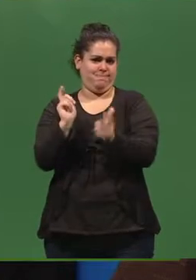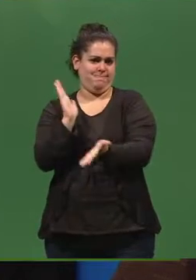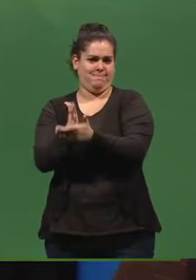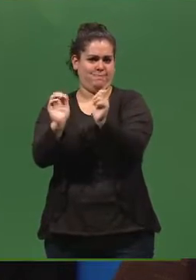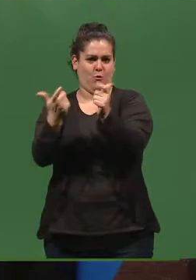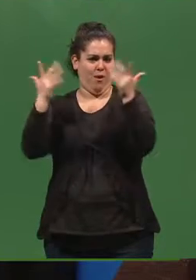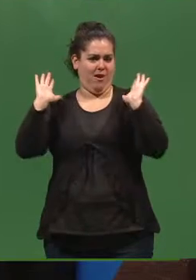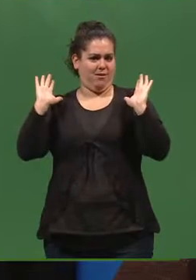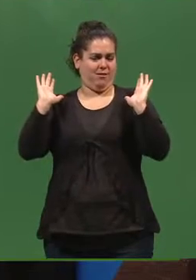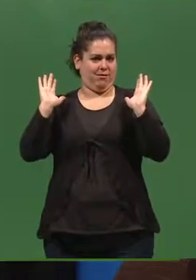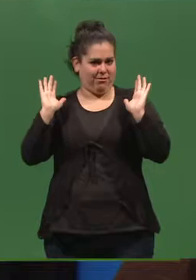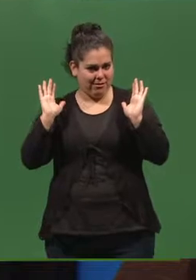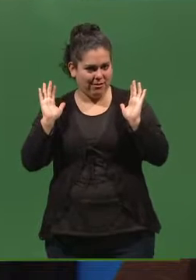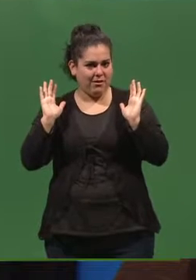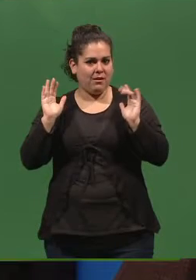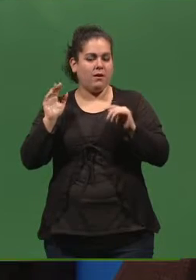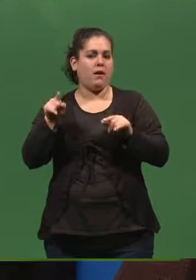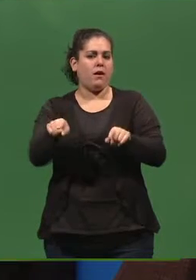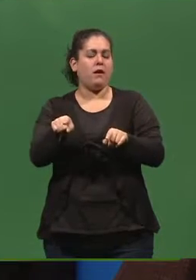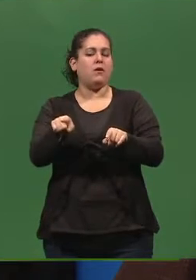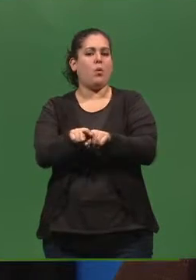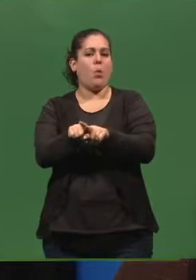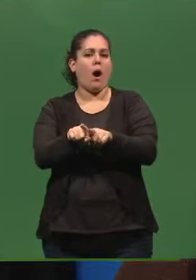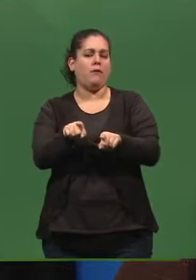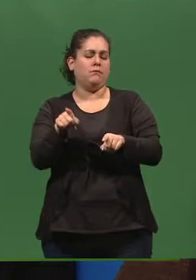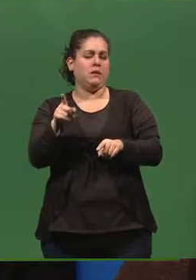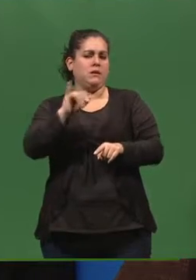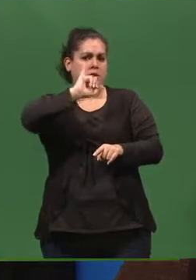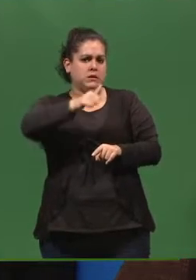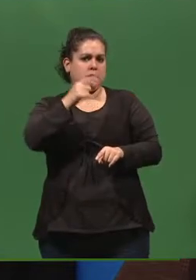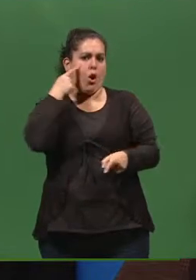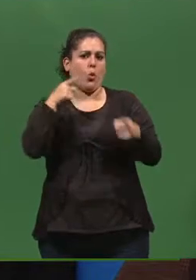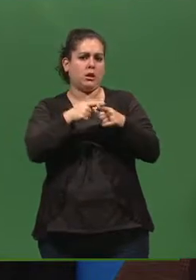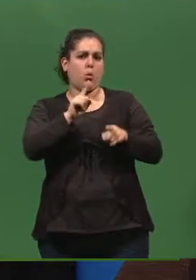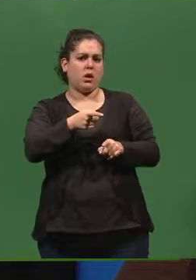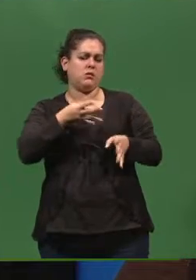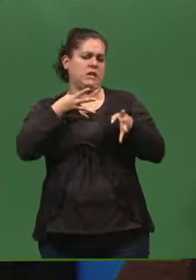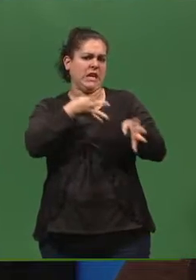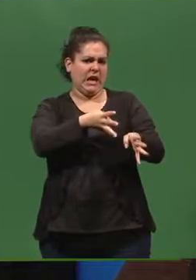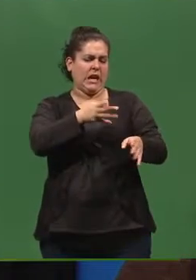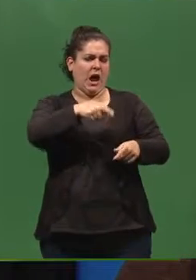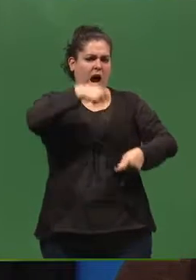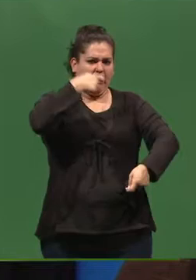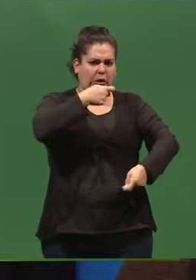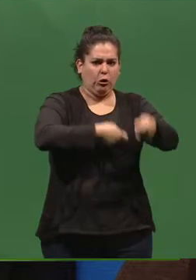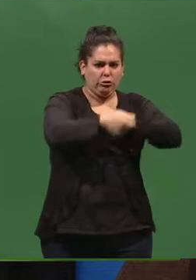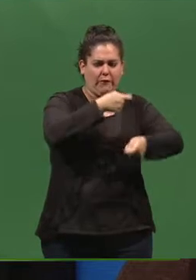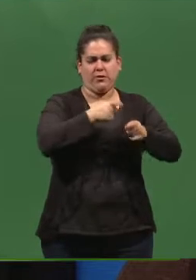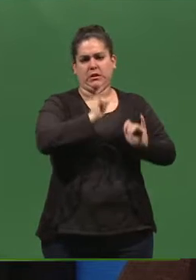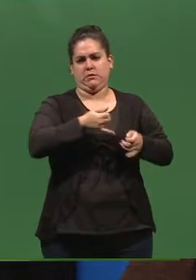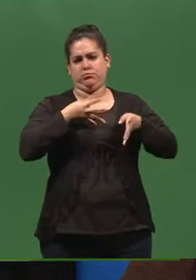que la práctica penal esté vinculada a la lucha contra el narcotráfico, hacia las grandes